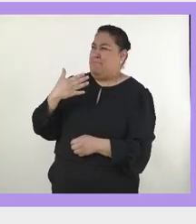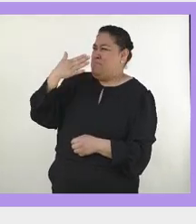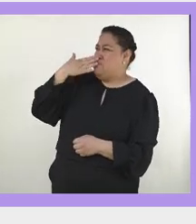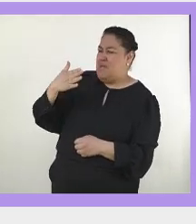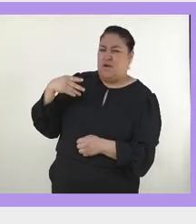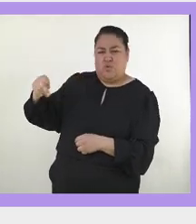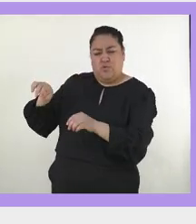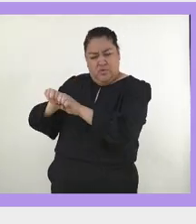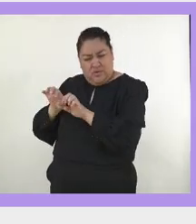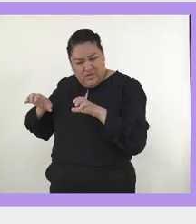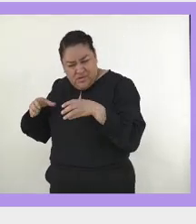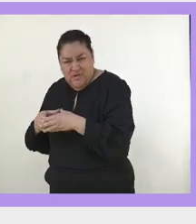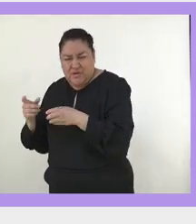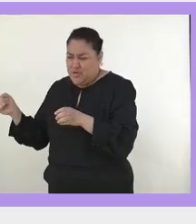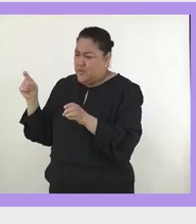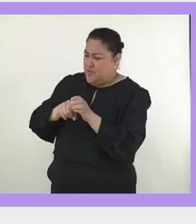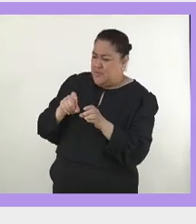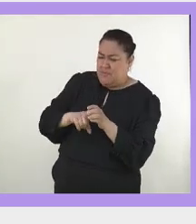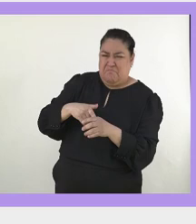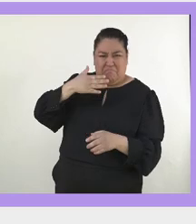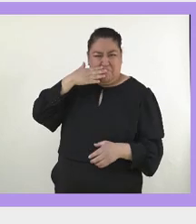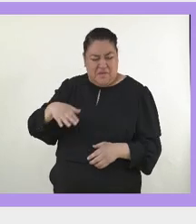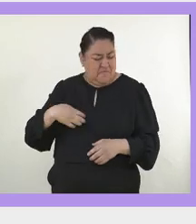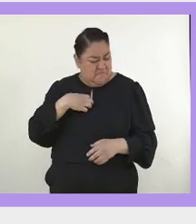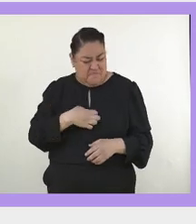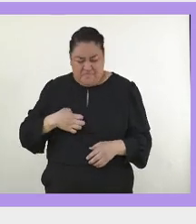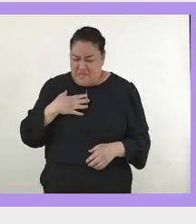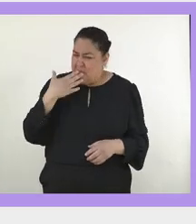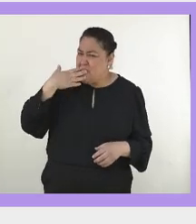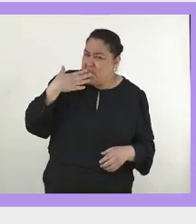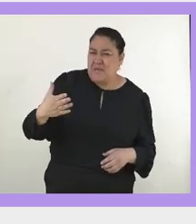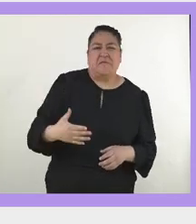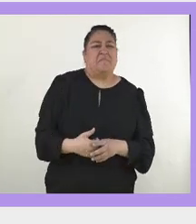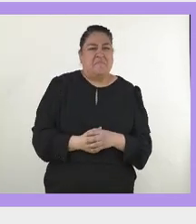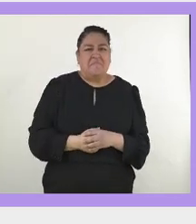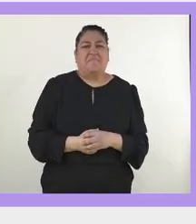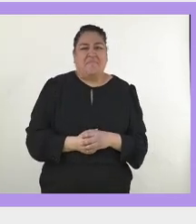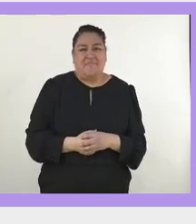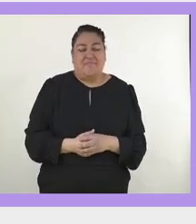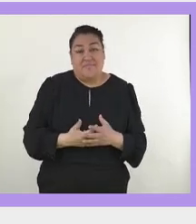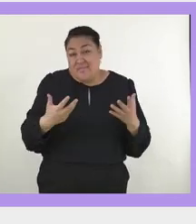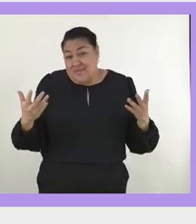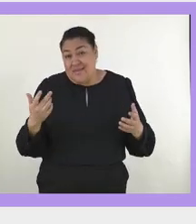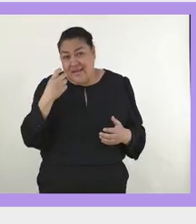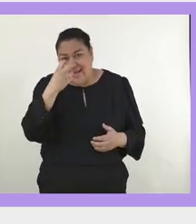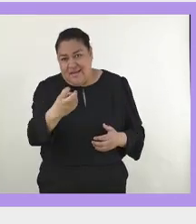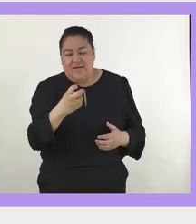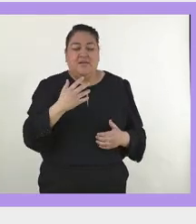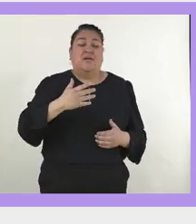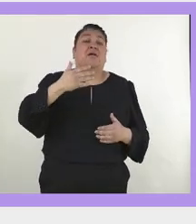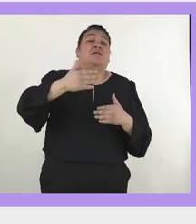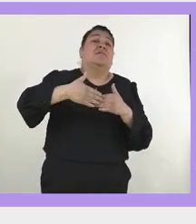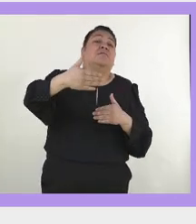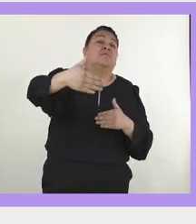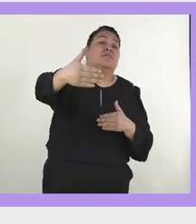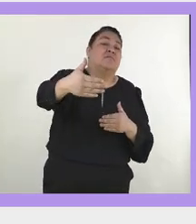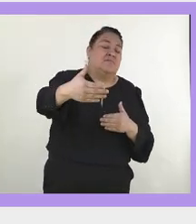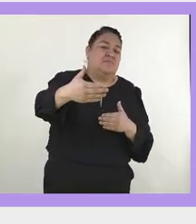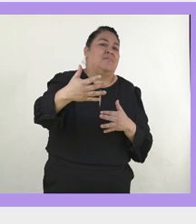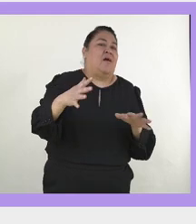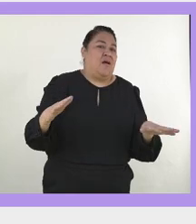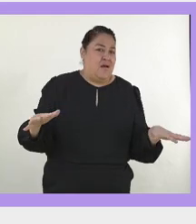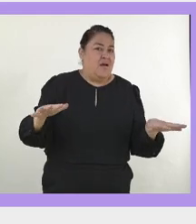con todos sus cuerpos técnicos y creo que hoy diría para adelante el Viene un cambio interesante